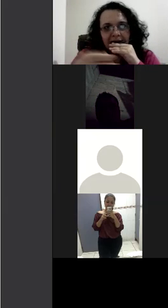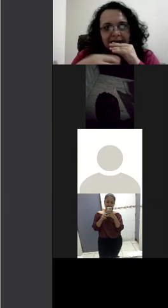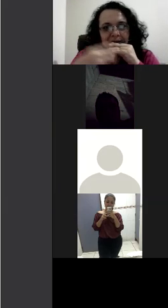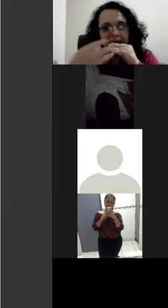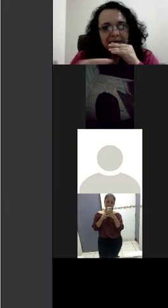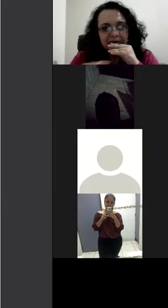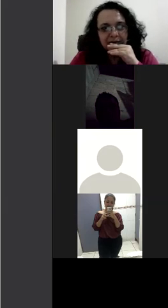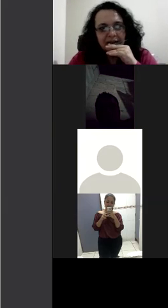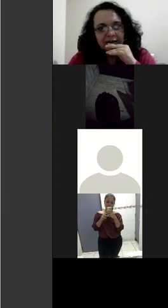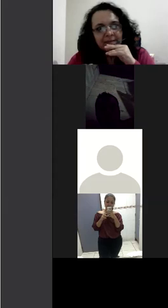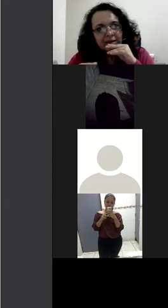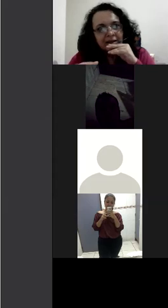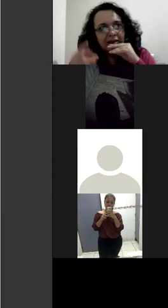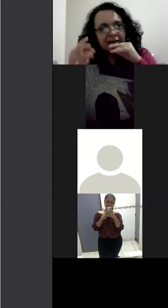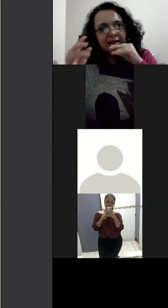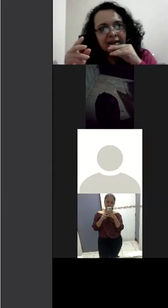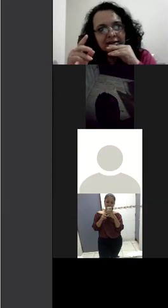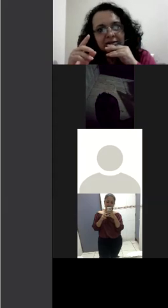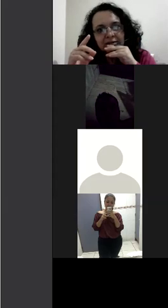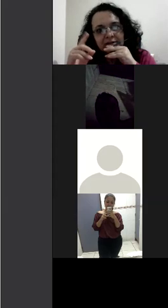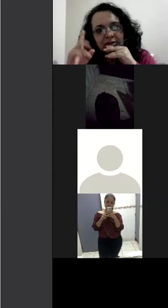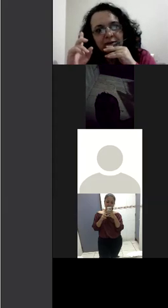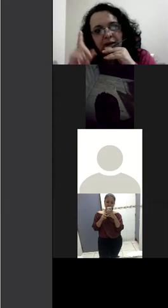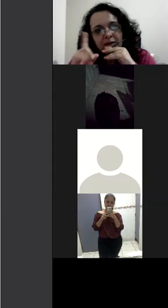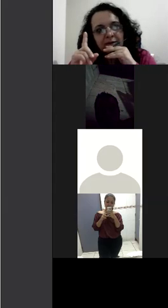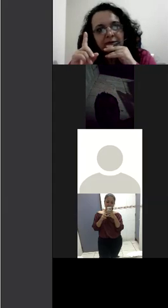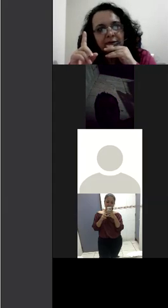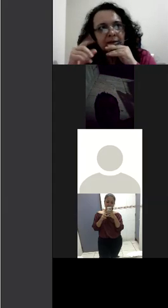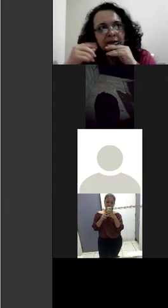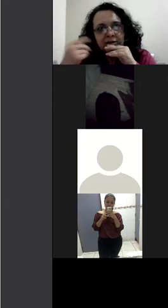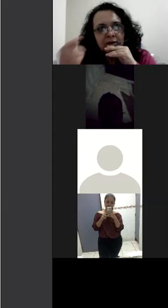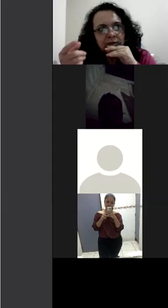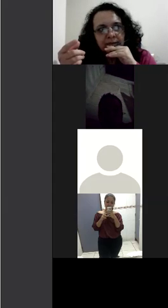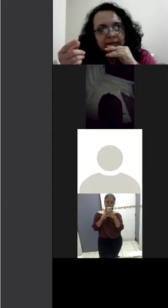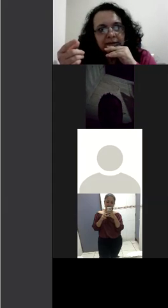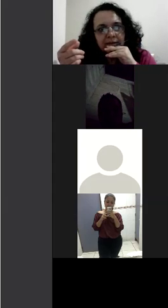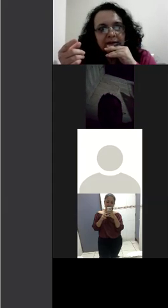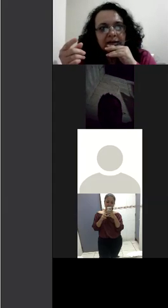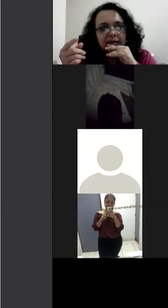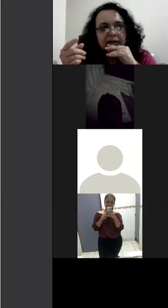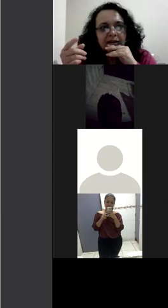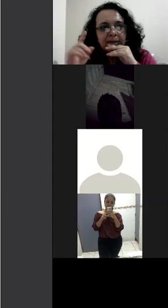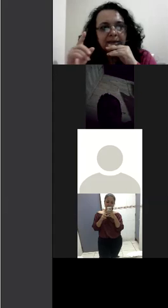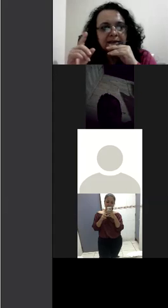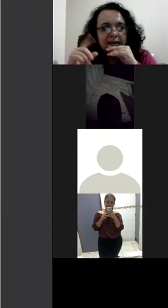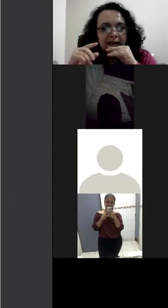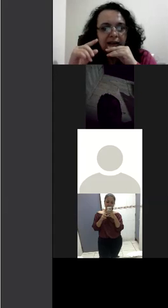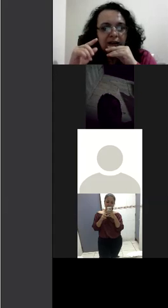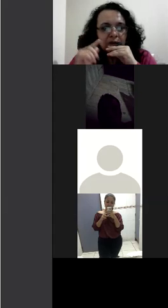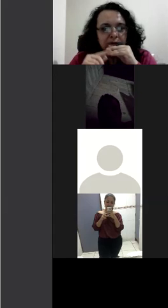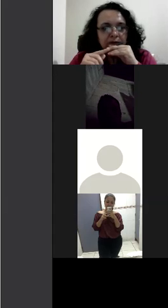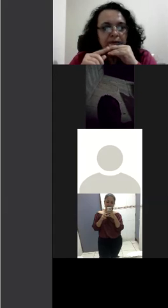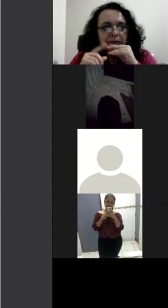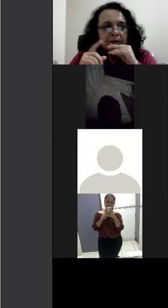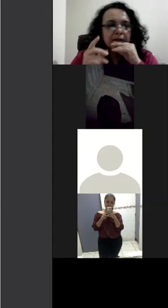a la segunda persona. En inglés, solo hay una forma, que es you, ¿verdad? Es más,